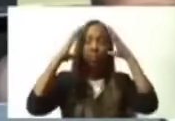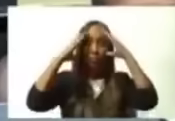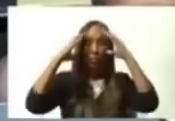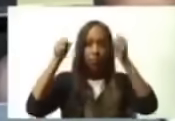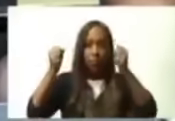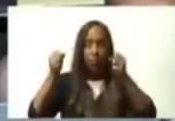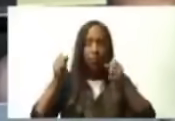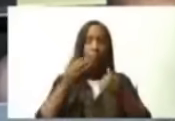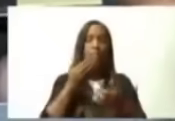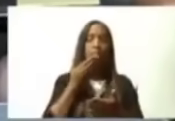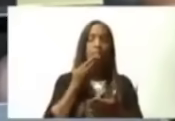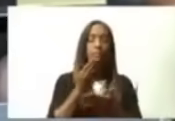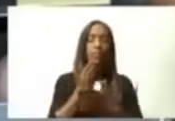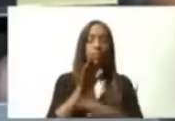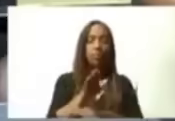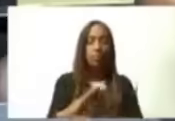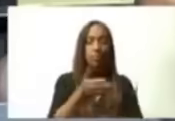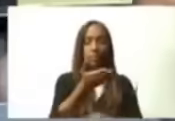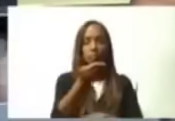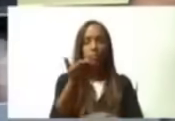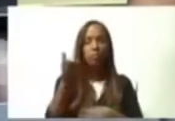diputadas y diputados.